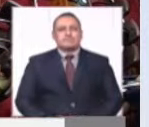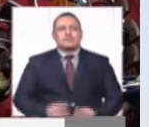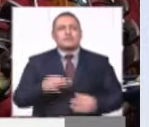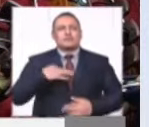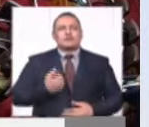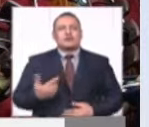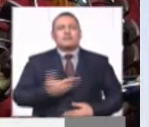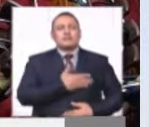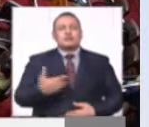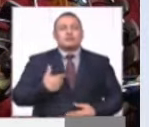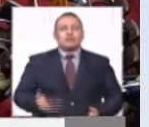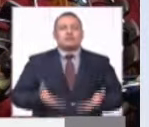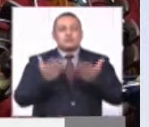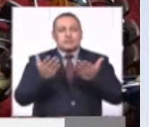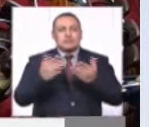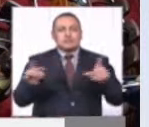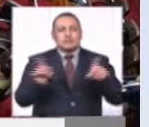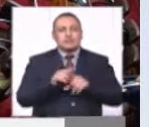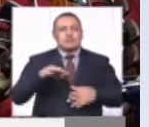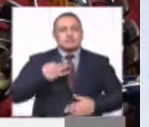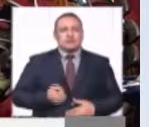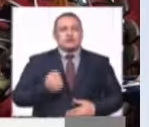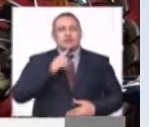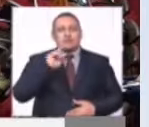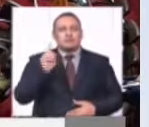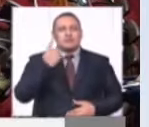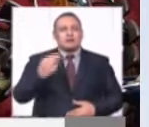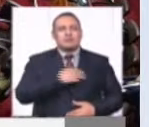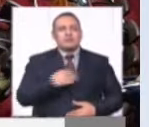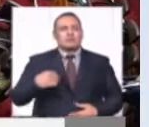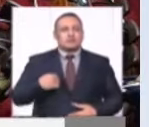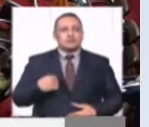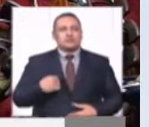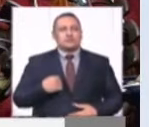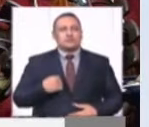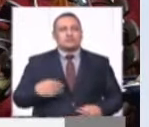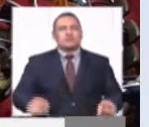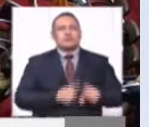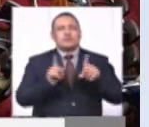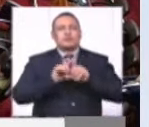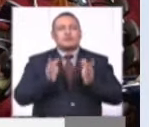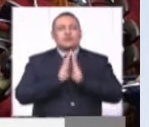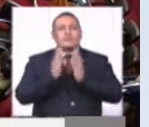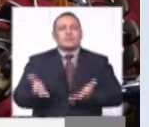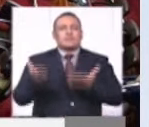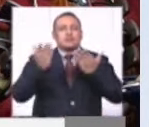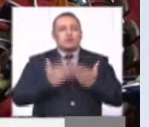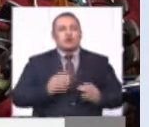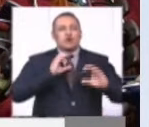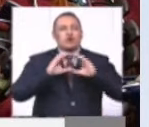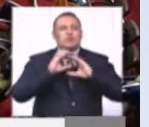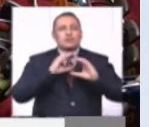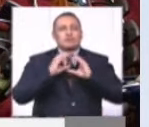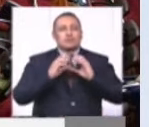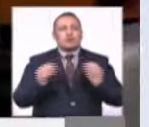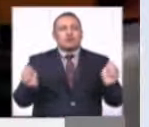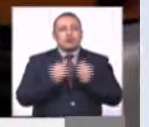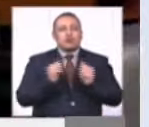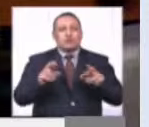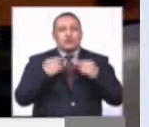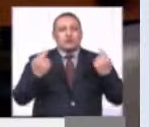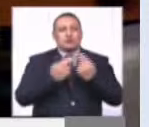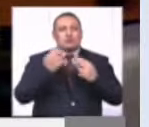Señor presidente, por su intermedio, al señor primer ministro, nos citaron para que conversemos en la